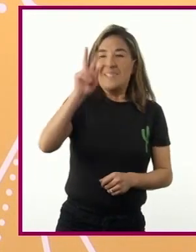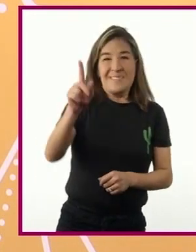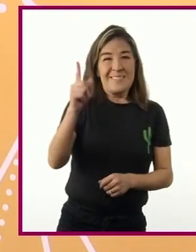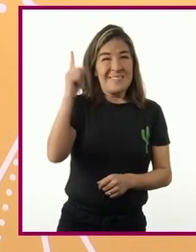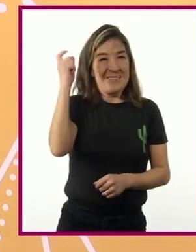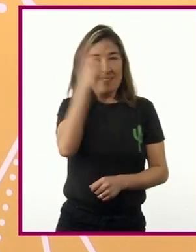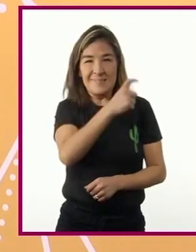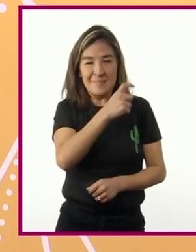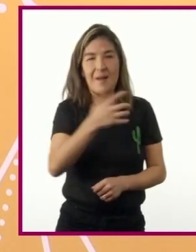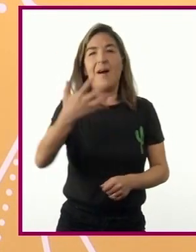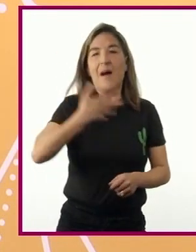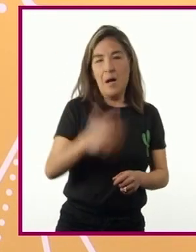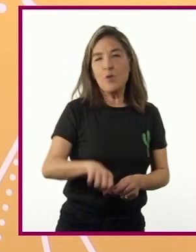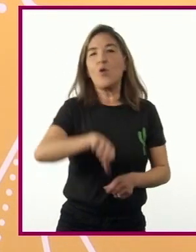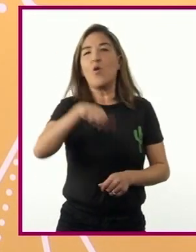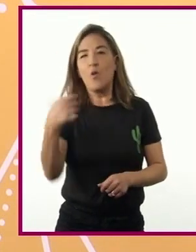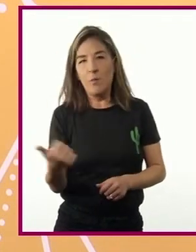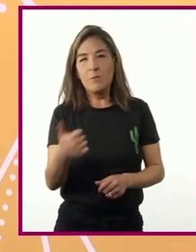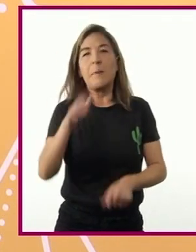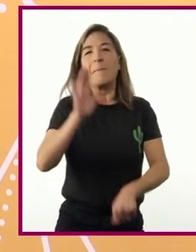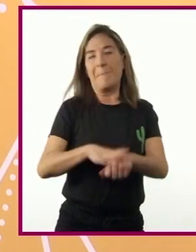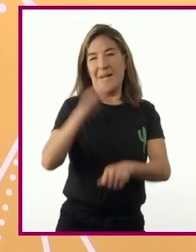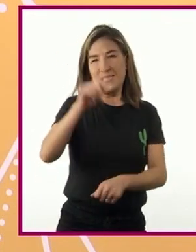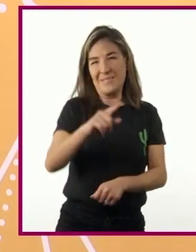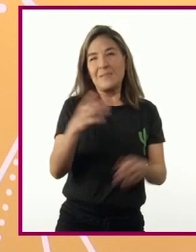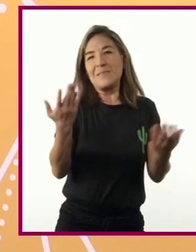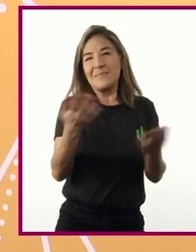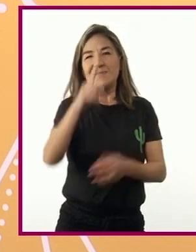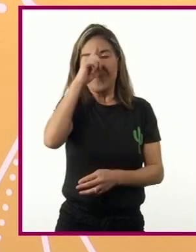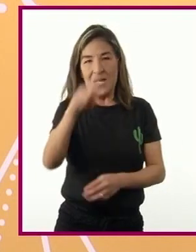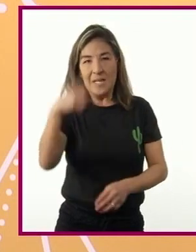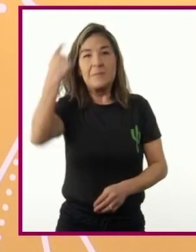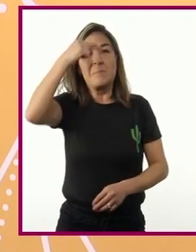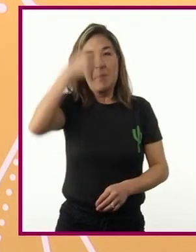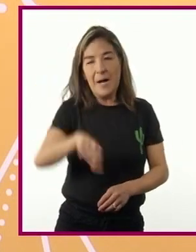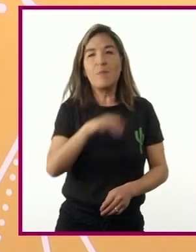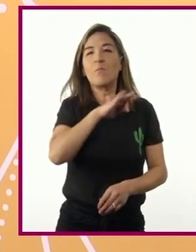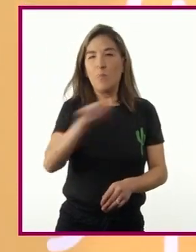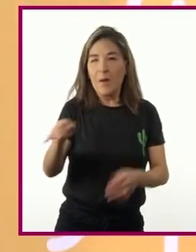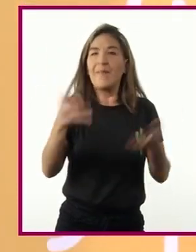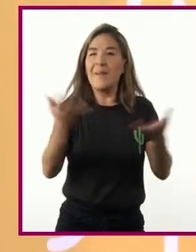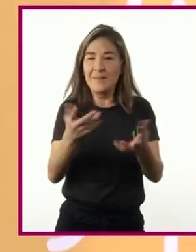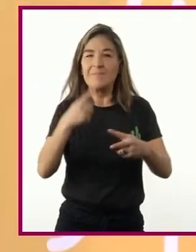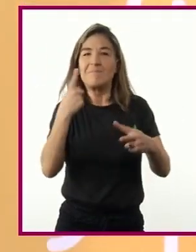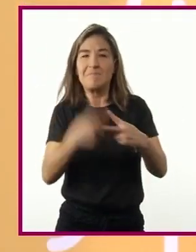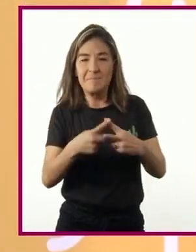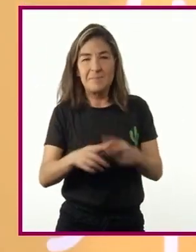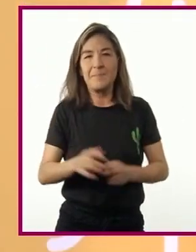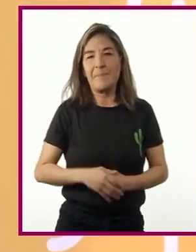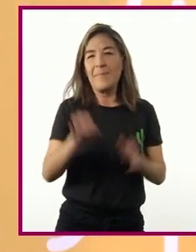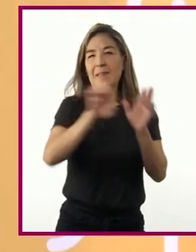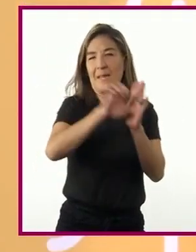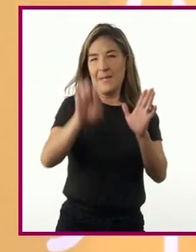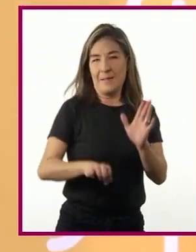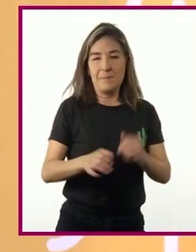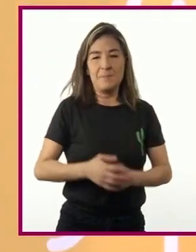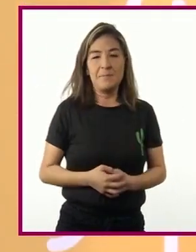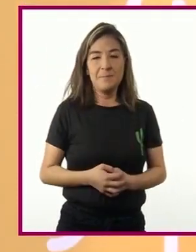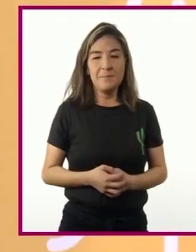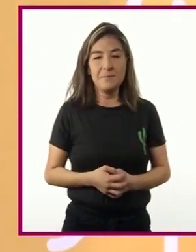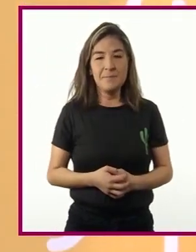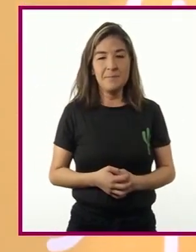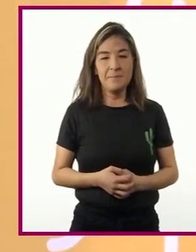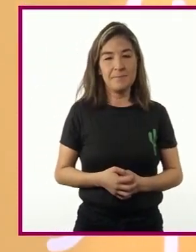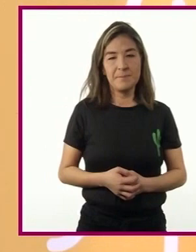limitado, existe otro con mayor amplitud que te permitirá realizarlo. Por ejemplo, el sistema